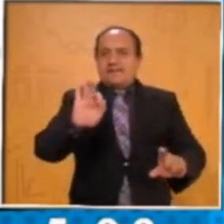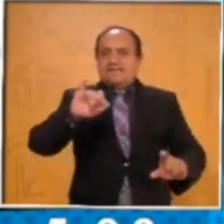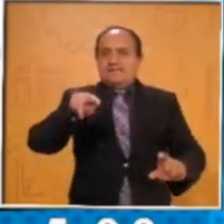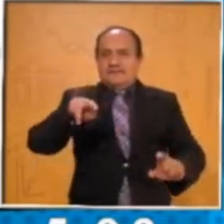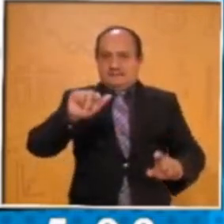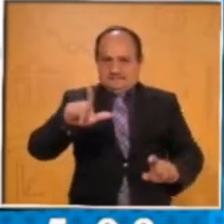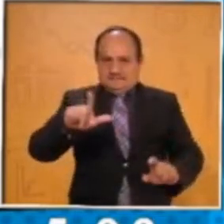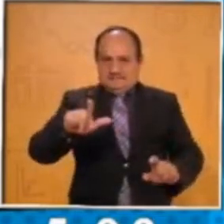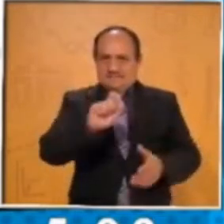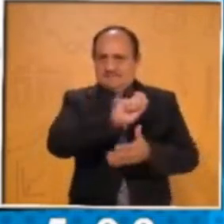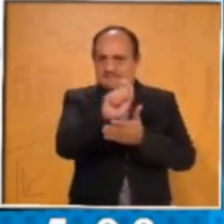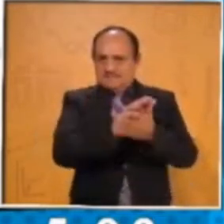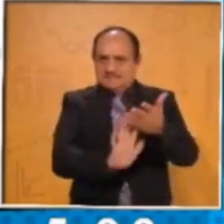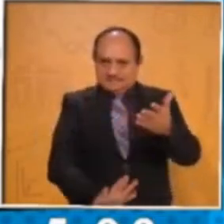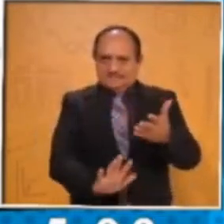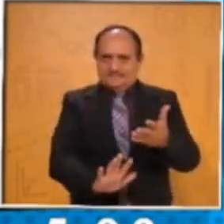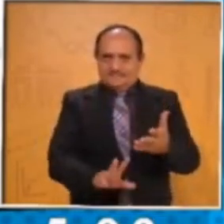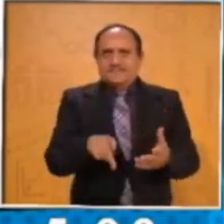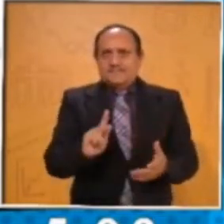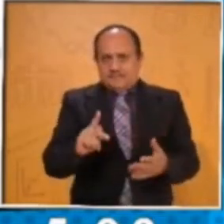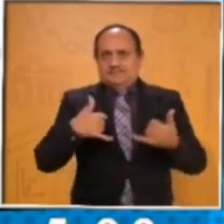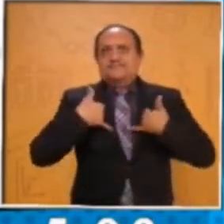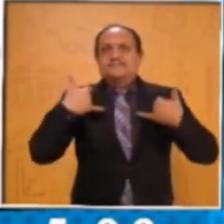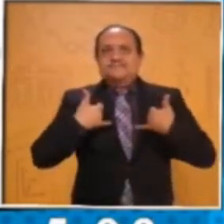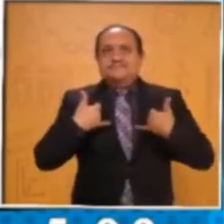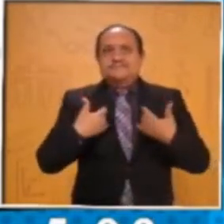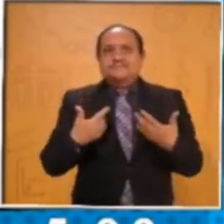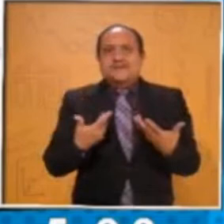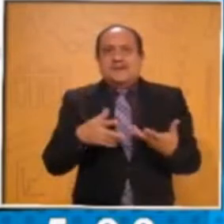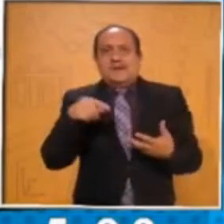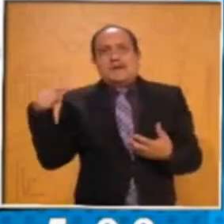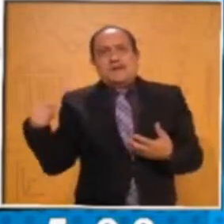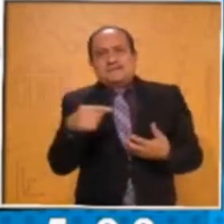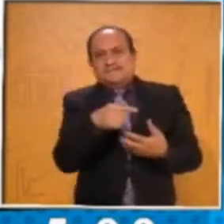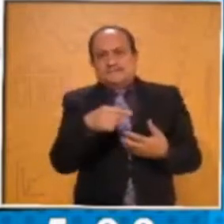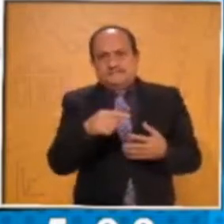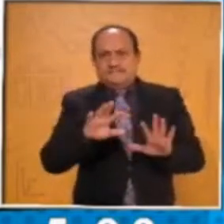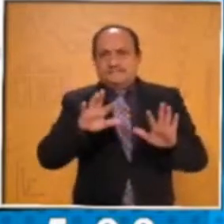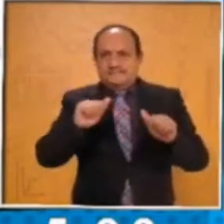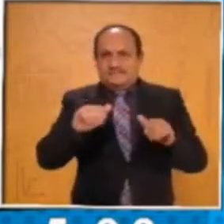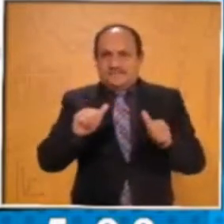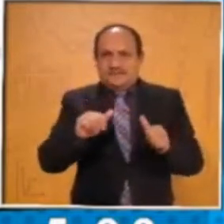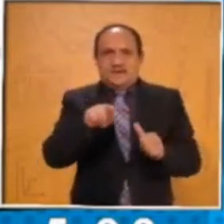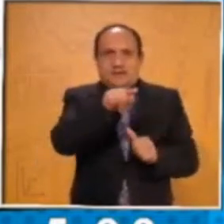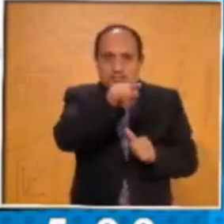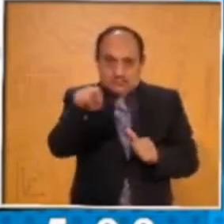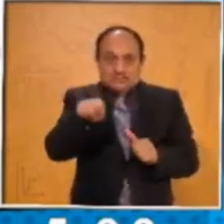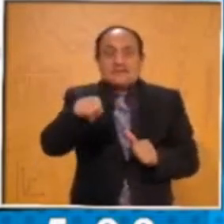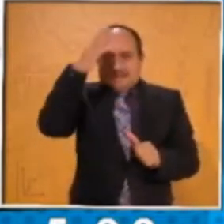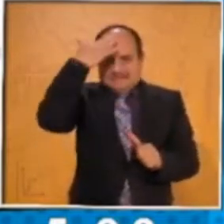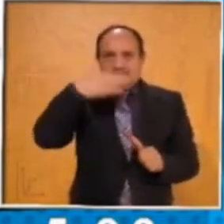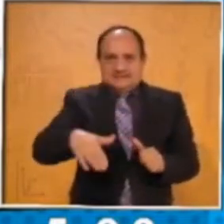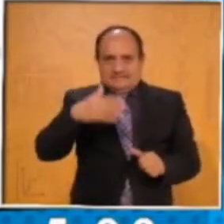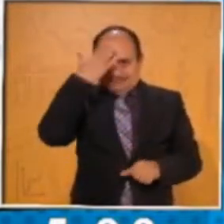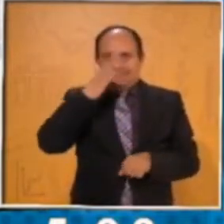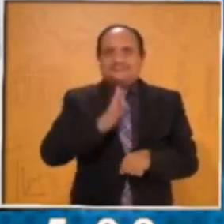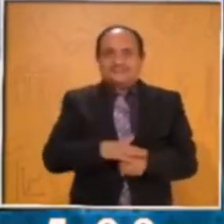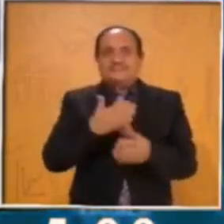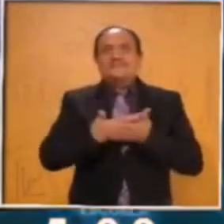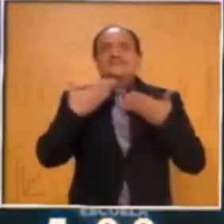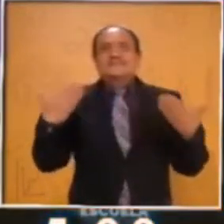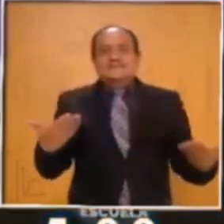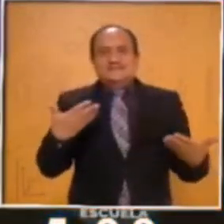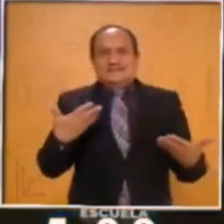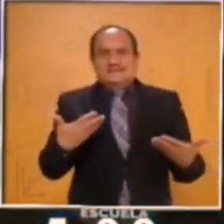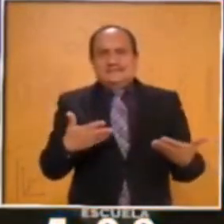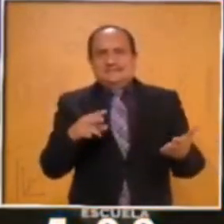narración. ¿Vale? Pero bueno, jóvenes, como aquí ya es ustedes, ya lo saben, ahora vamos a ver